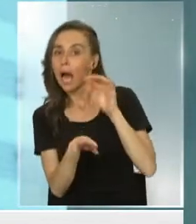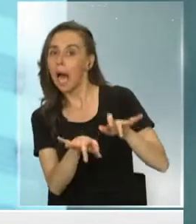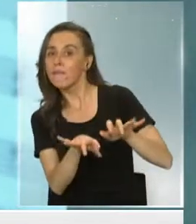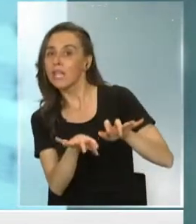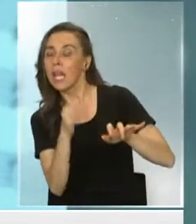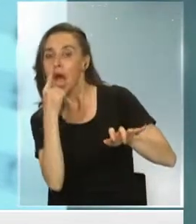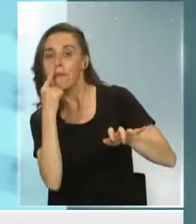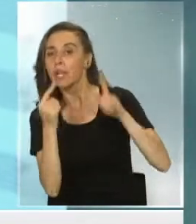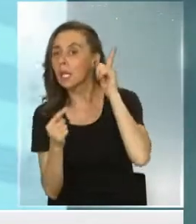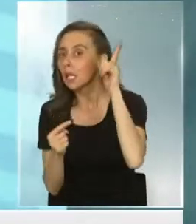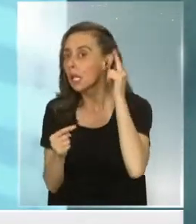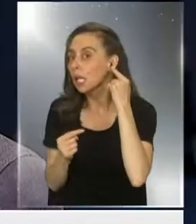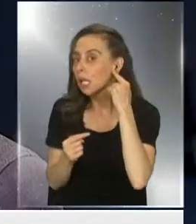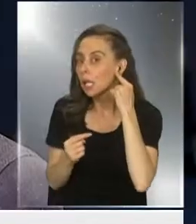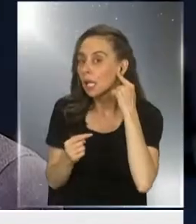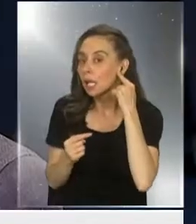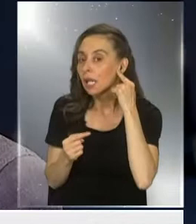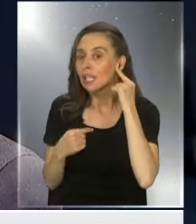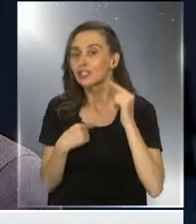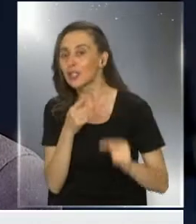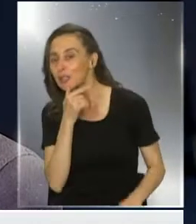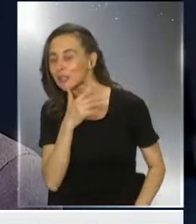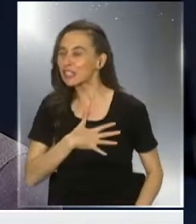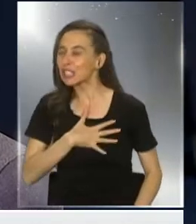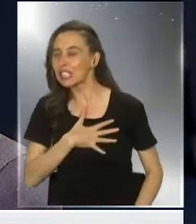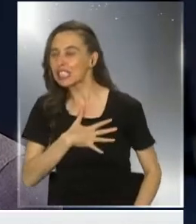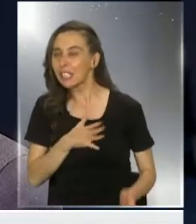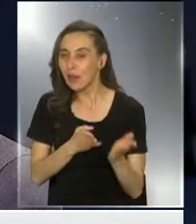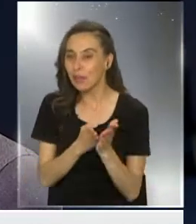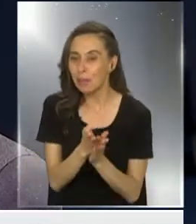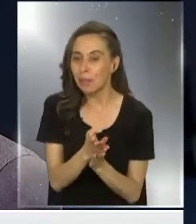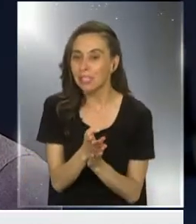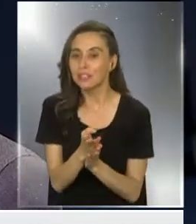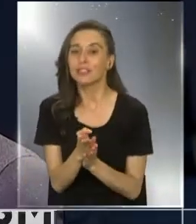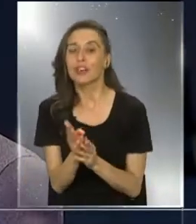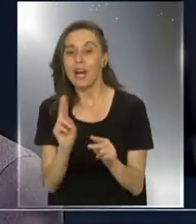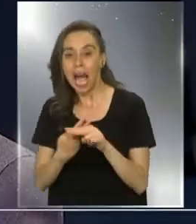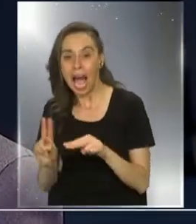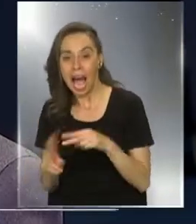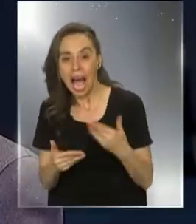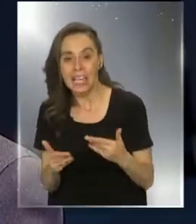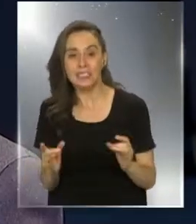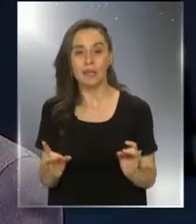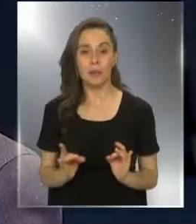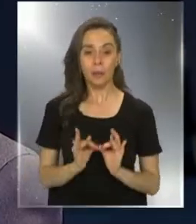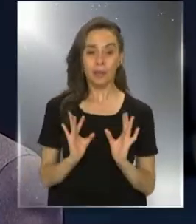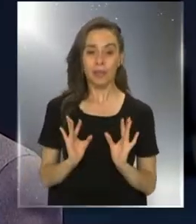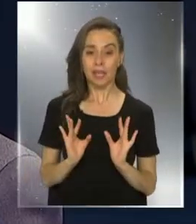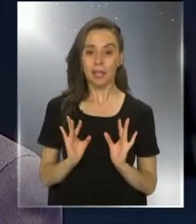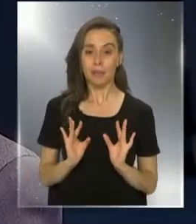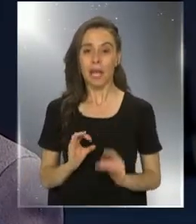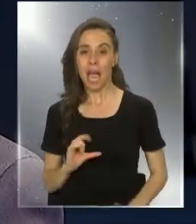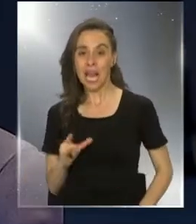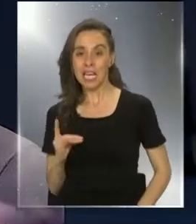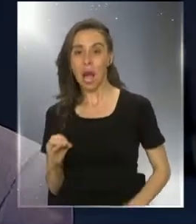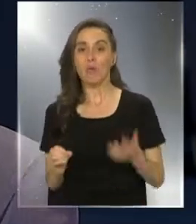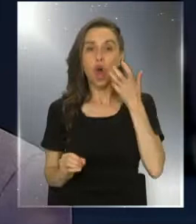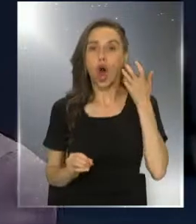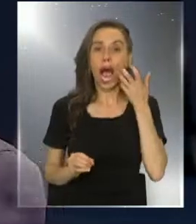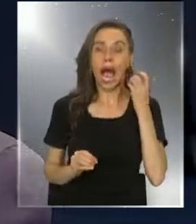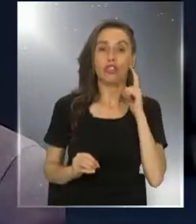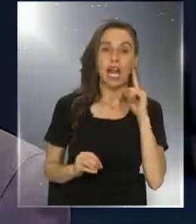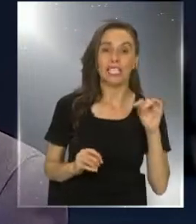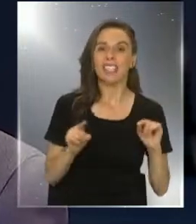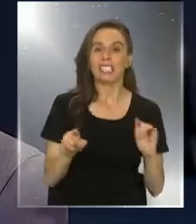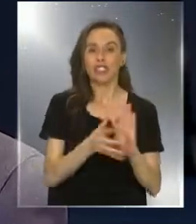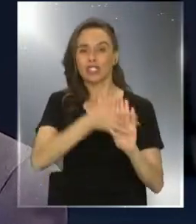Yo era uno de los más escépticos en el momento, cuando estábamos haciendo algo y de repente Claudio o Gato decía, no, lo vamos a desechar, vamos a